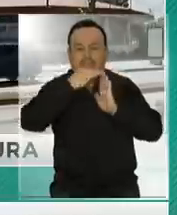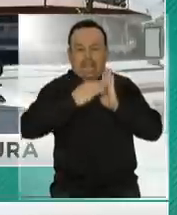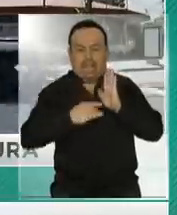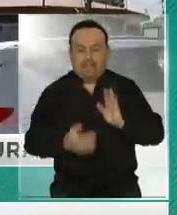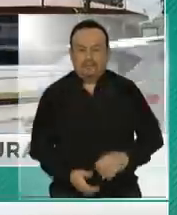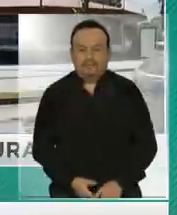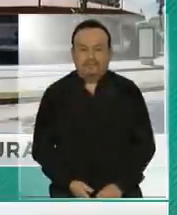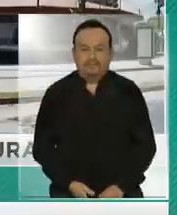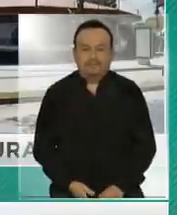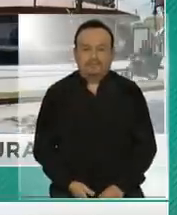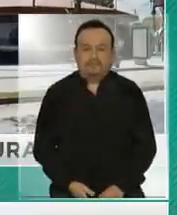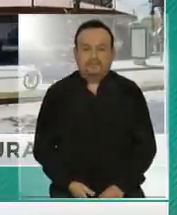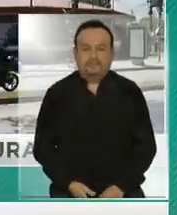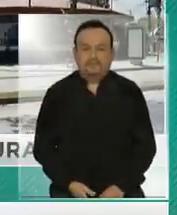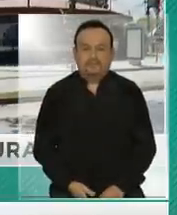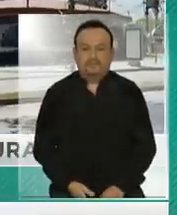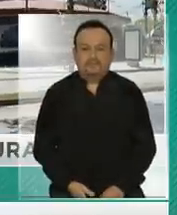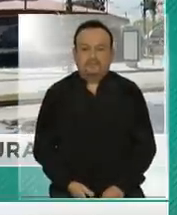andrea